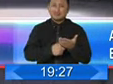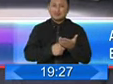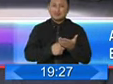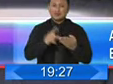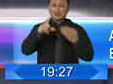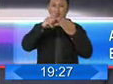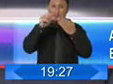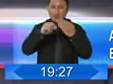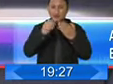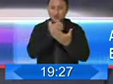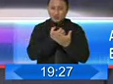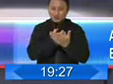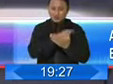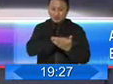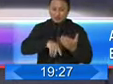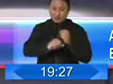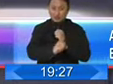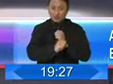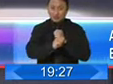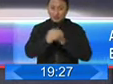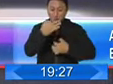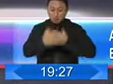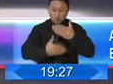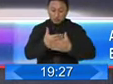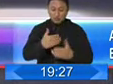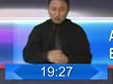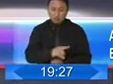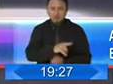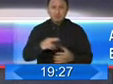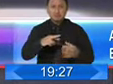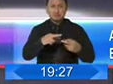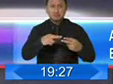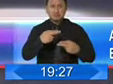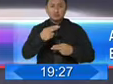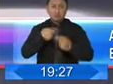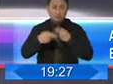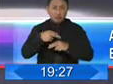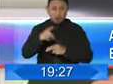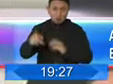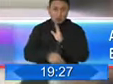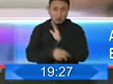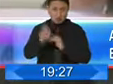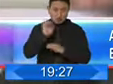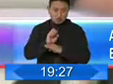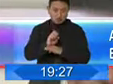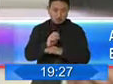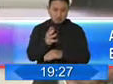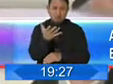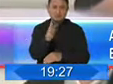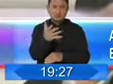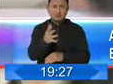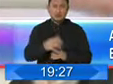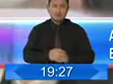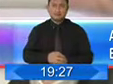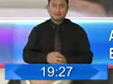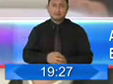sirvió de base para el proceso, tienen relación con negocios en la petrolera estatal. Ninguna de las